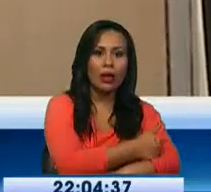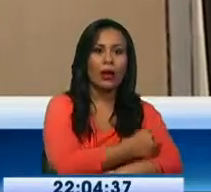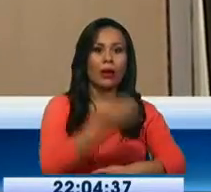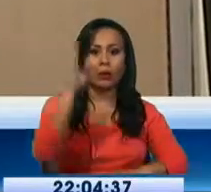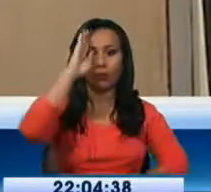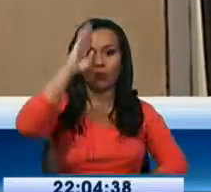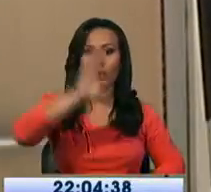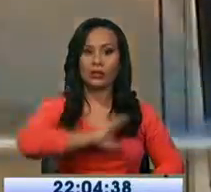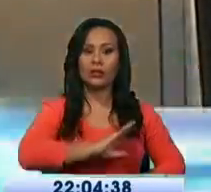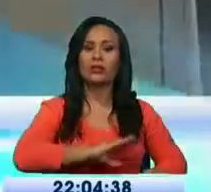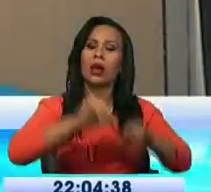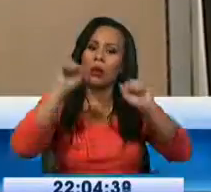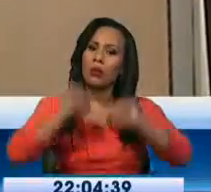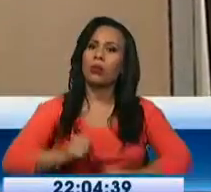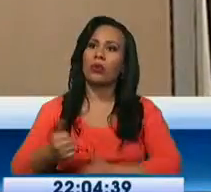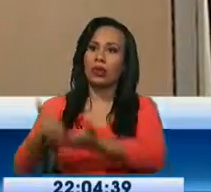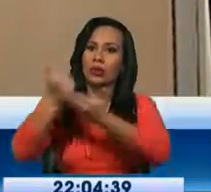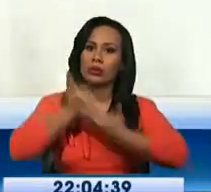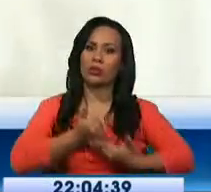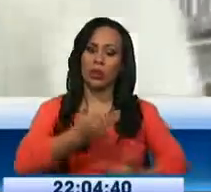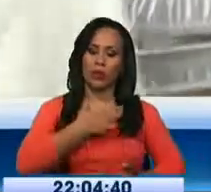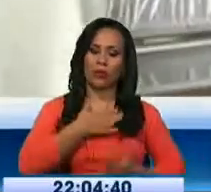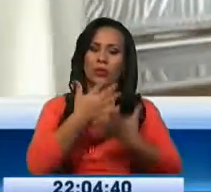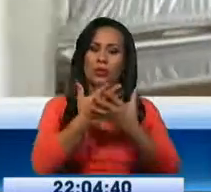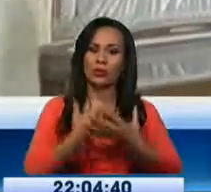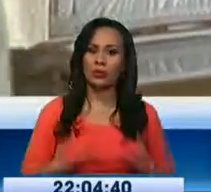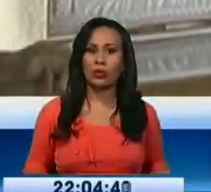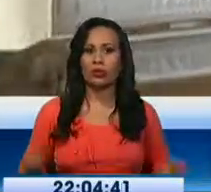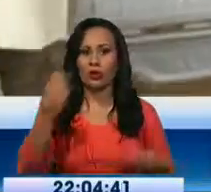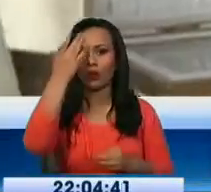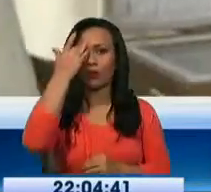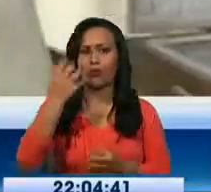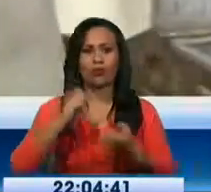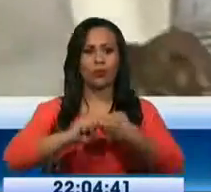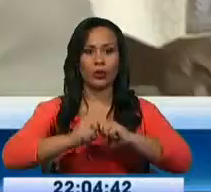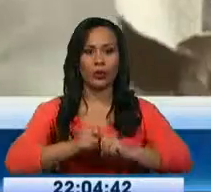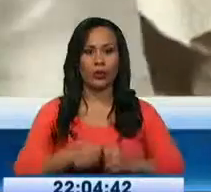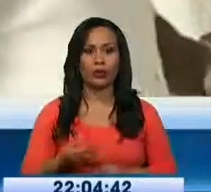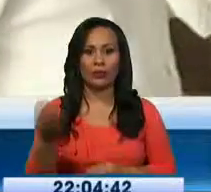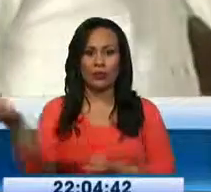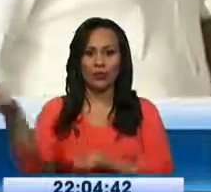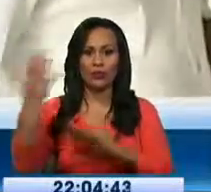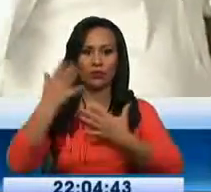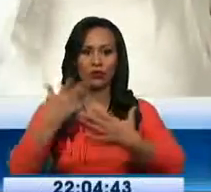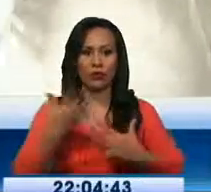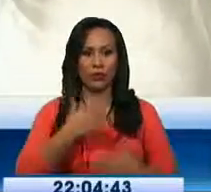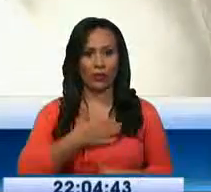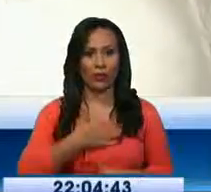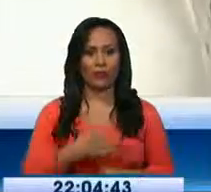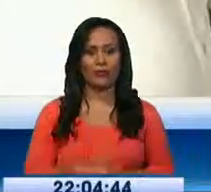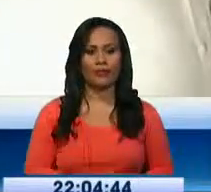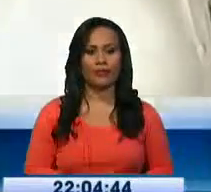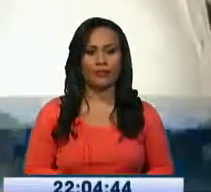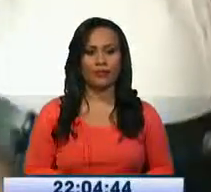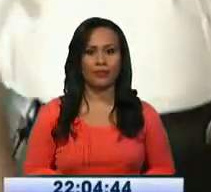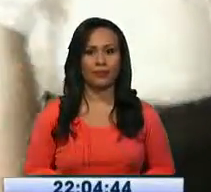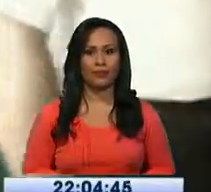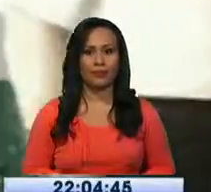momento que afronta esta familia para cometer su fechoría. Informó Marcela Maquilón.